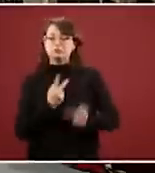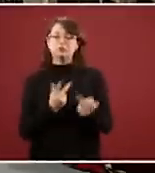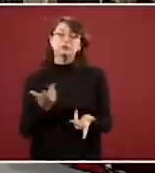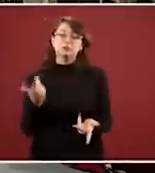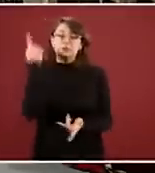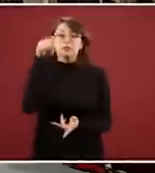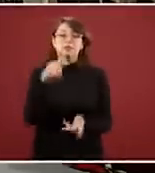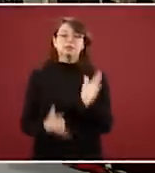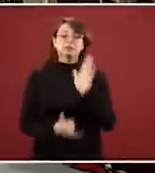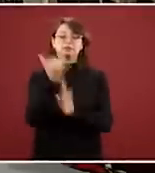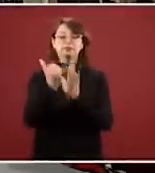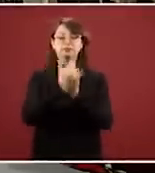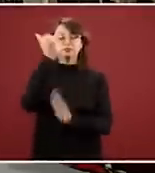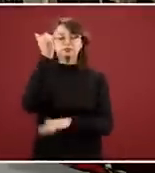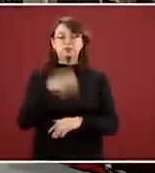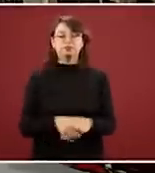Hay